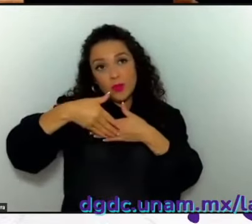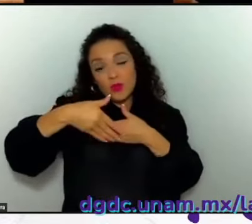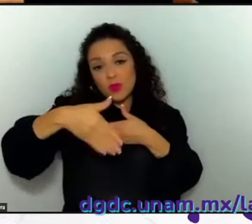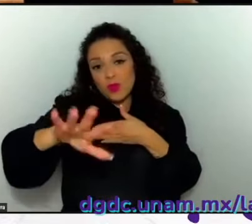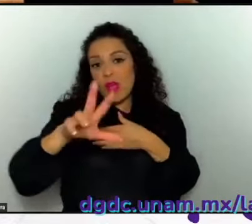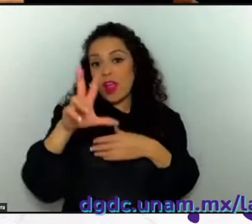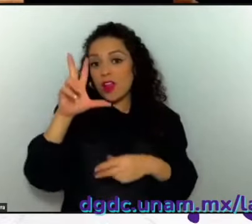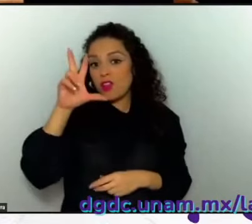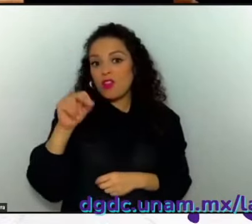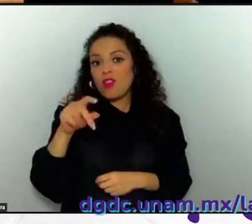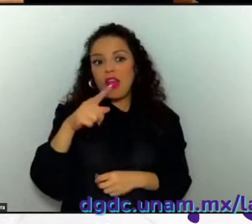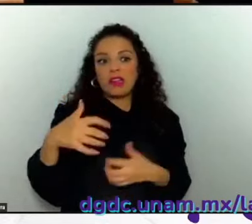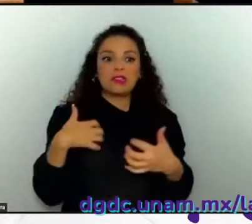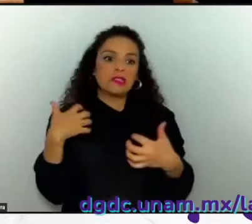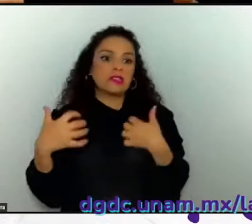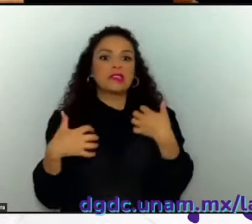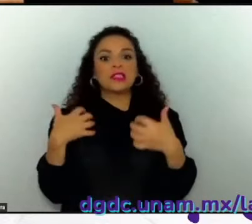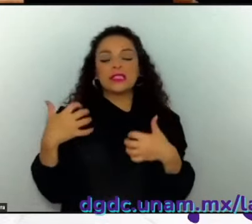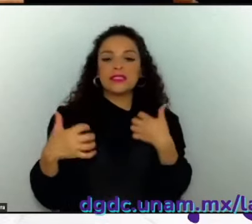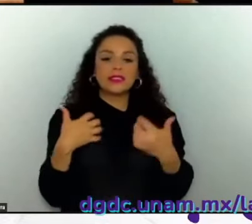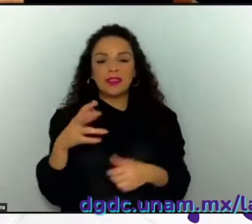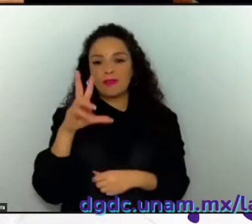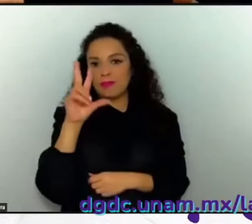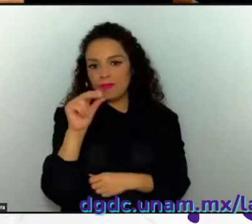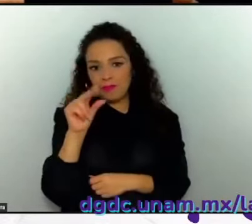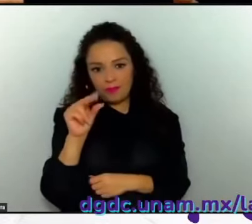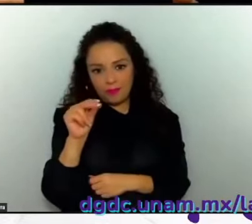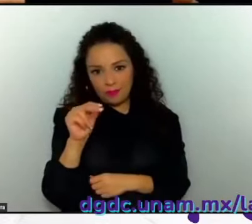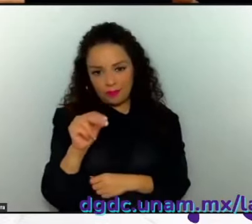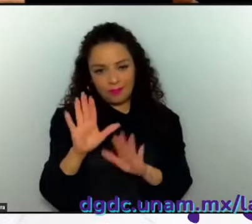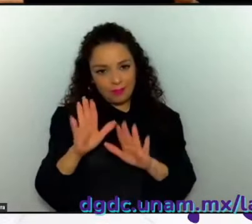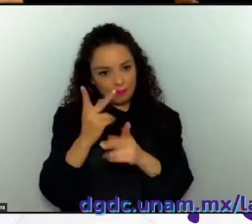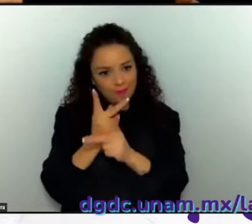desespere si las cosas no funcionan bien desde el principio.